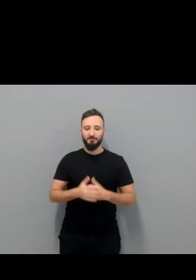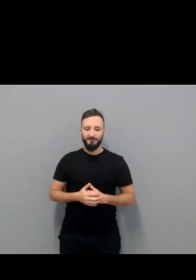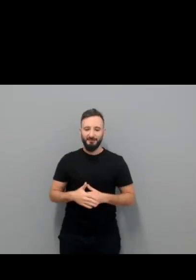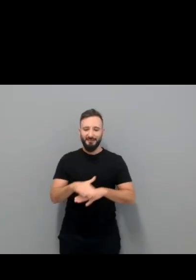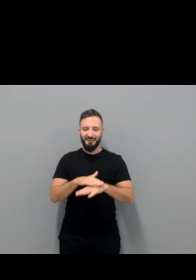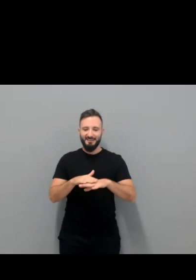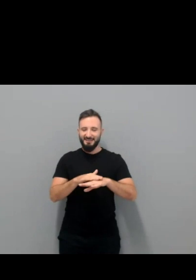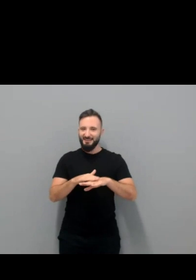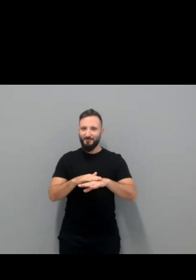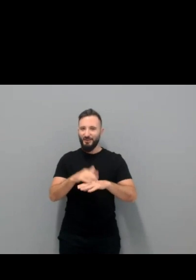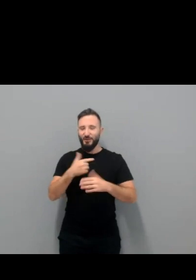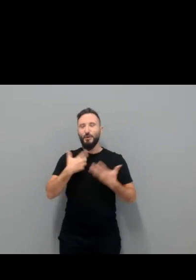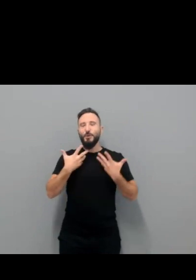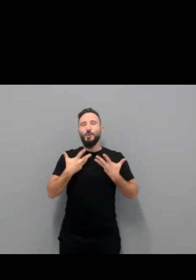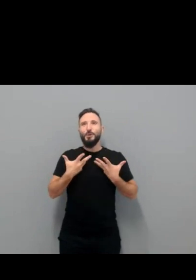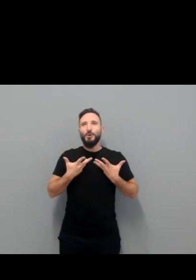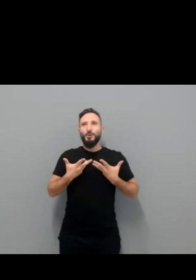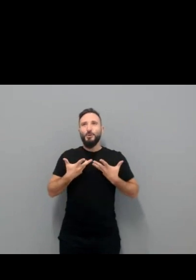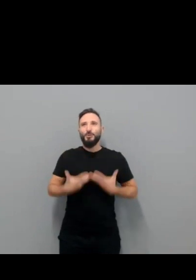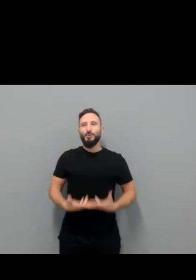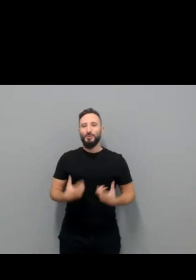ya me relajo un poco.